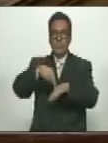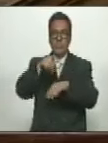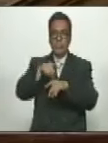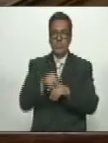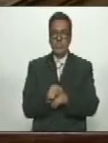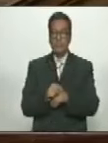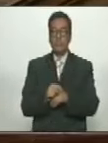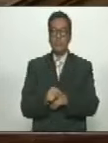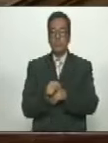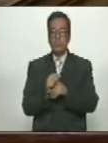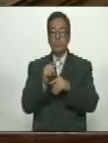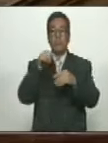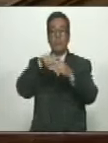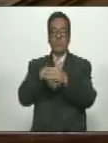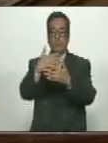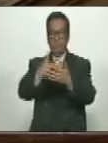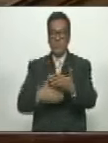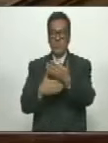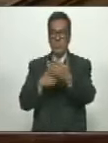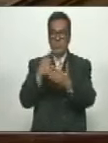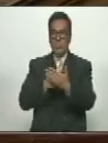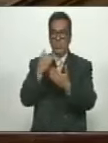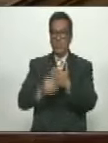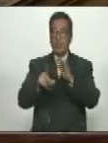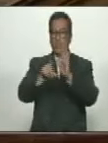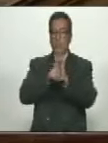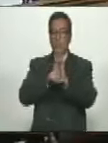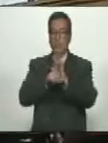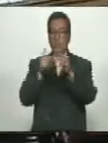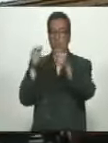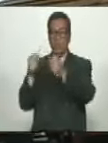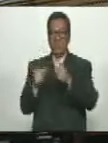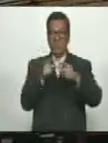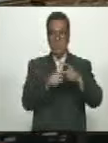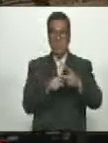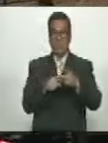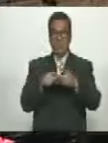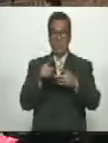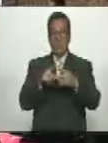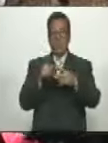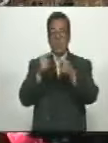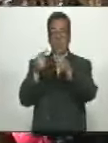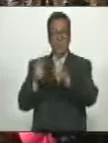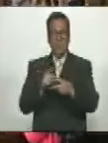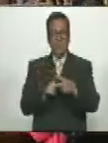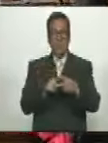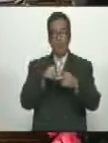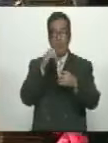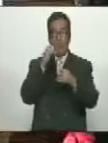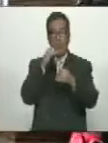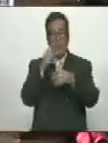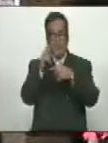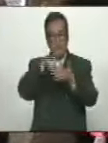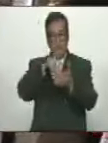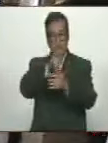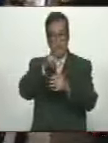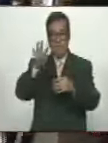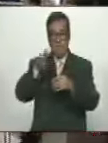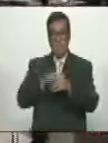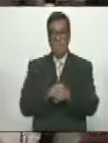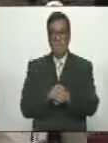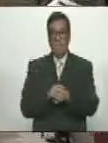mediante la cual remite el informe del proyecto de ley de presupuesto para el ejercicio económico financiero 2024